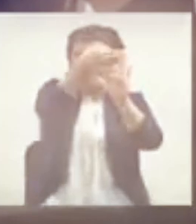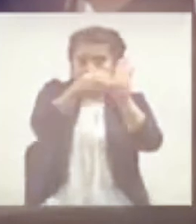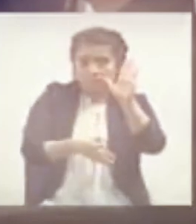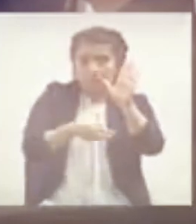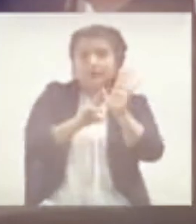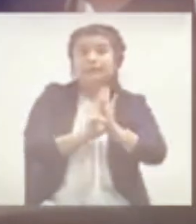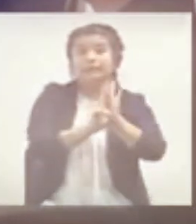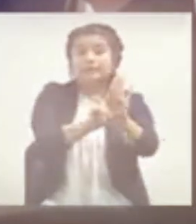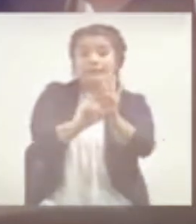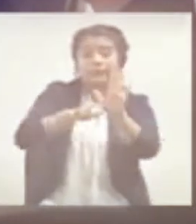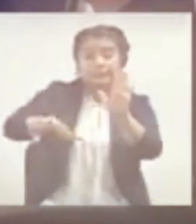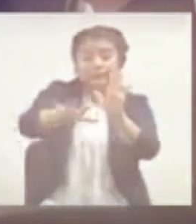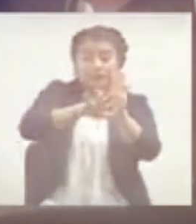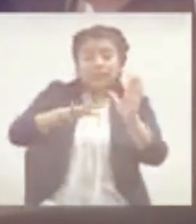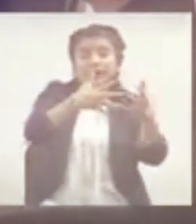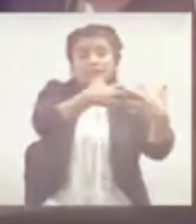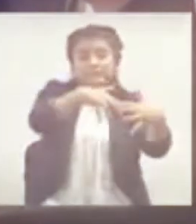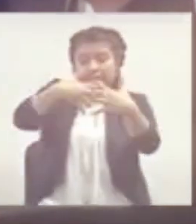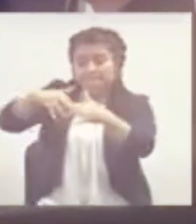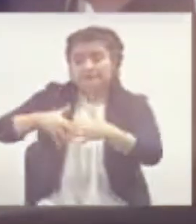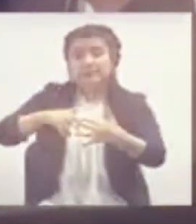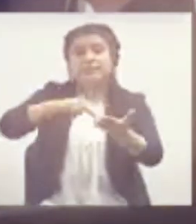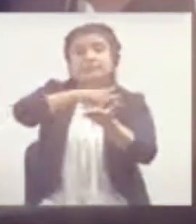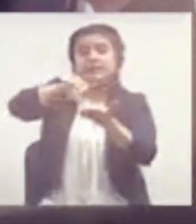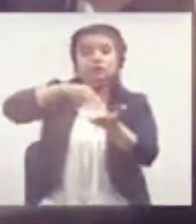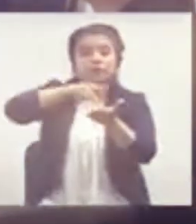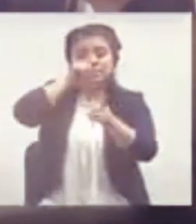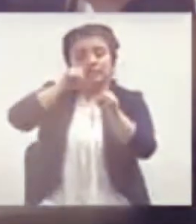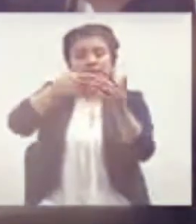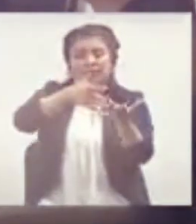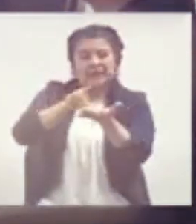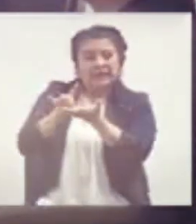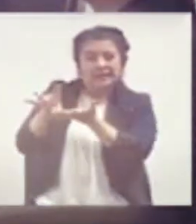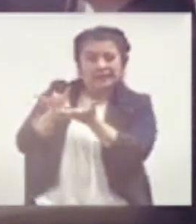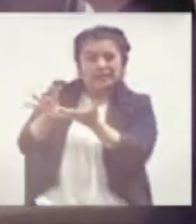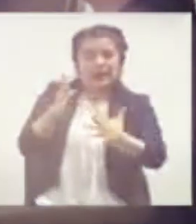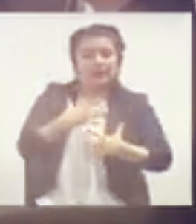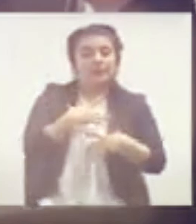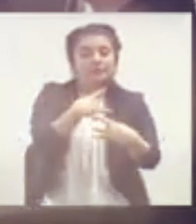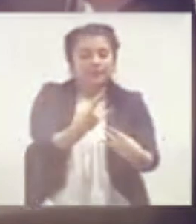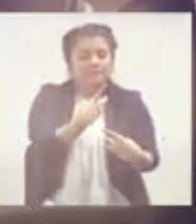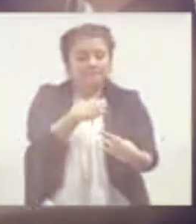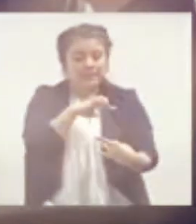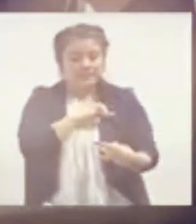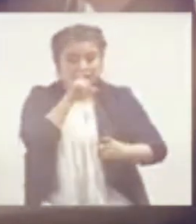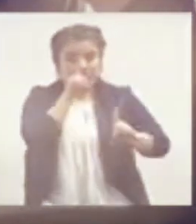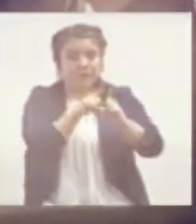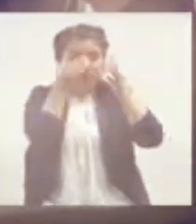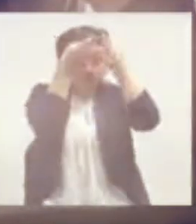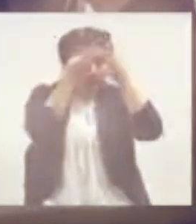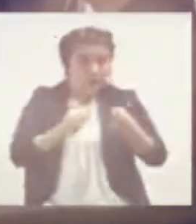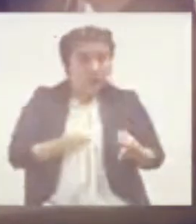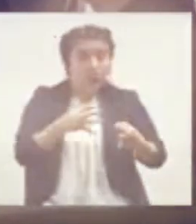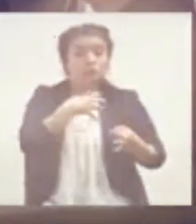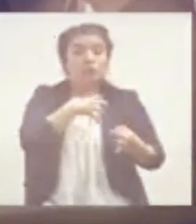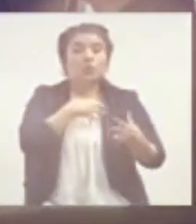representatividad de todos los sectores claves de la economía nacional, elimina el conflicto de intereses, asegura el equilibrio prudente en la toma de decisiones y